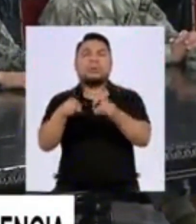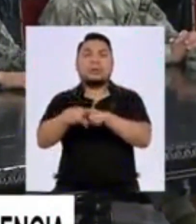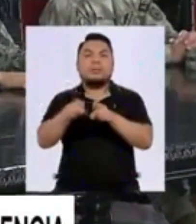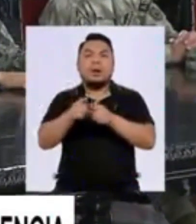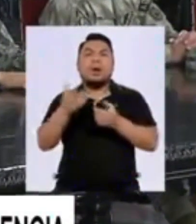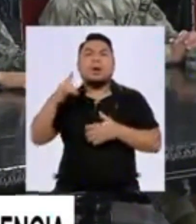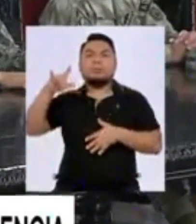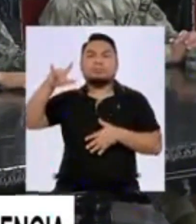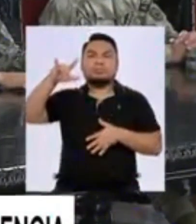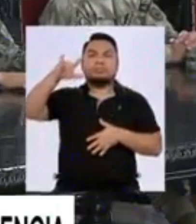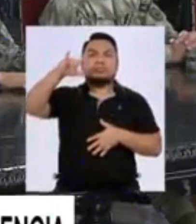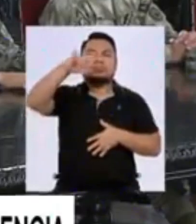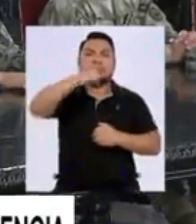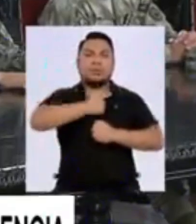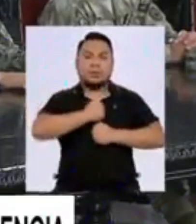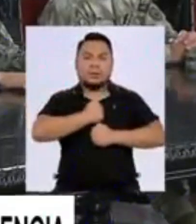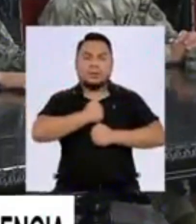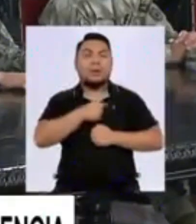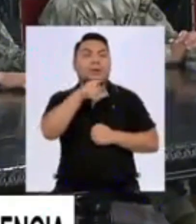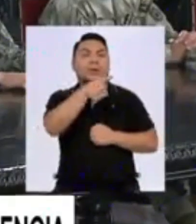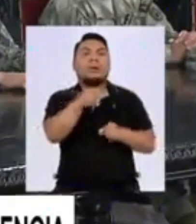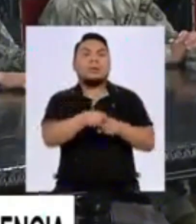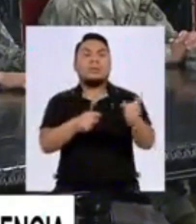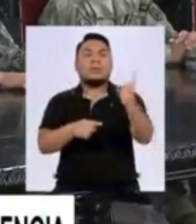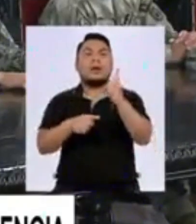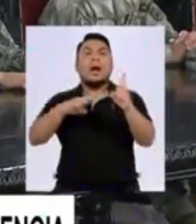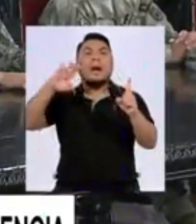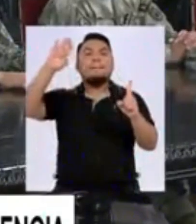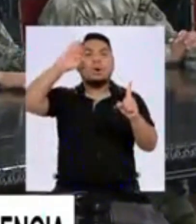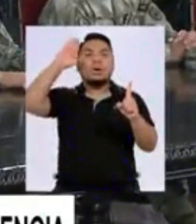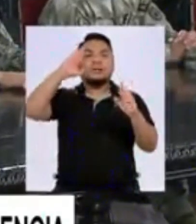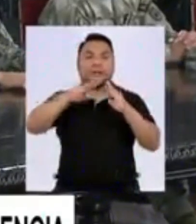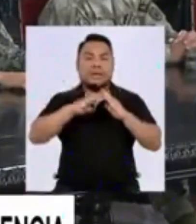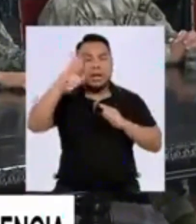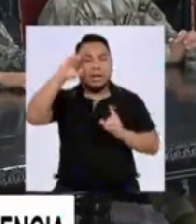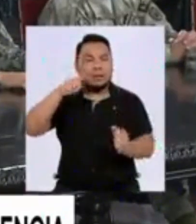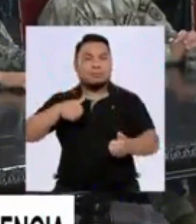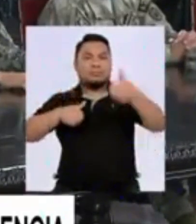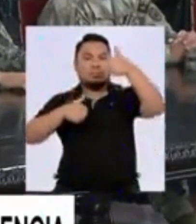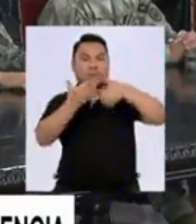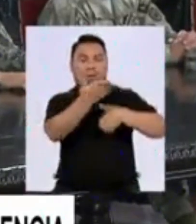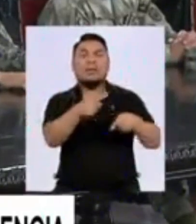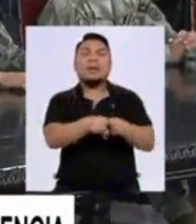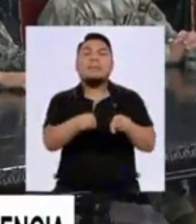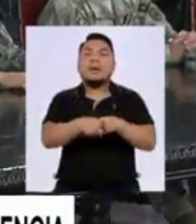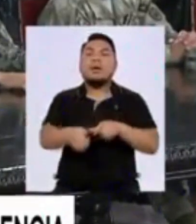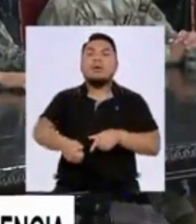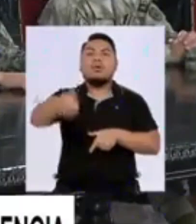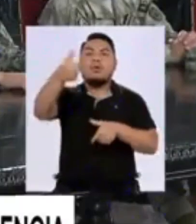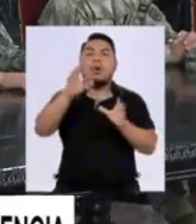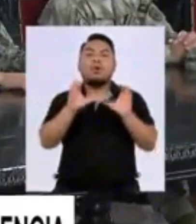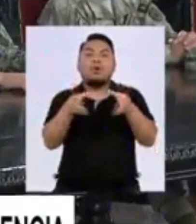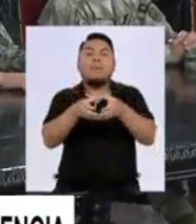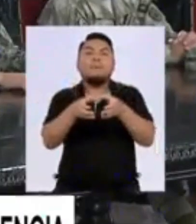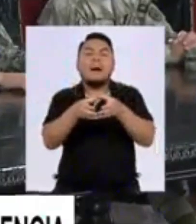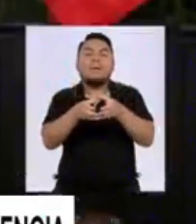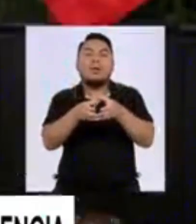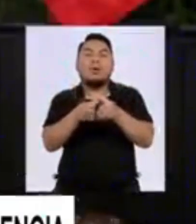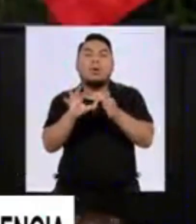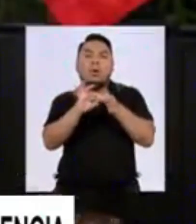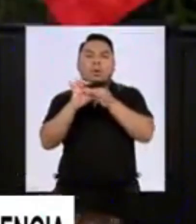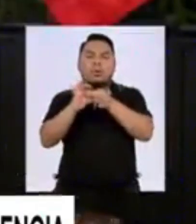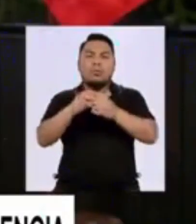Aérea, el comandante general de la Policía Nacional, como también el jefe del Comando Conjunto, ¿no?,